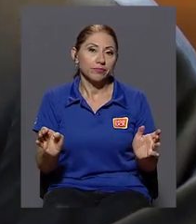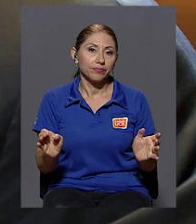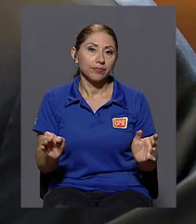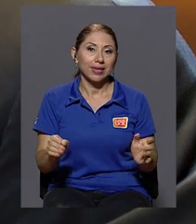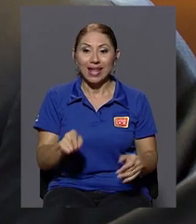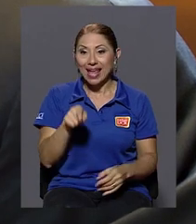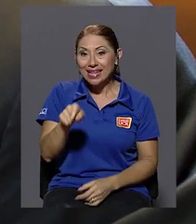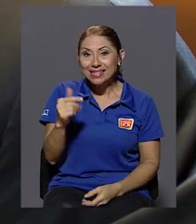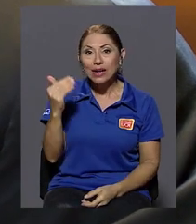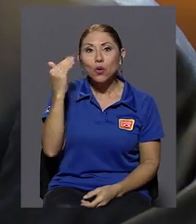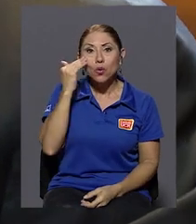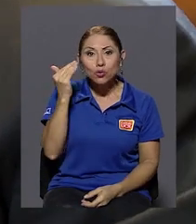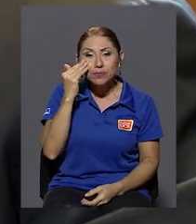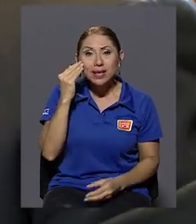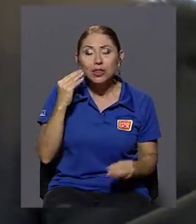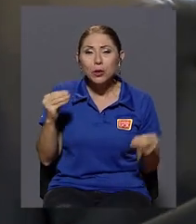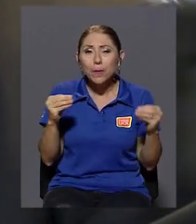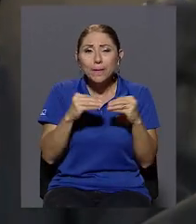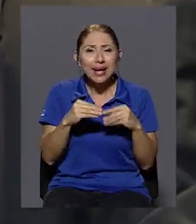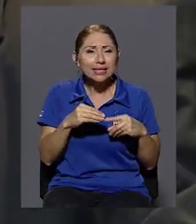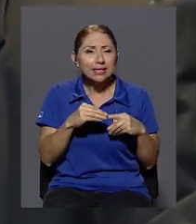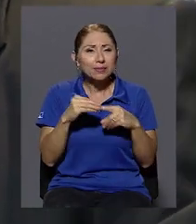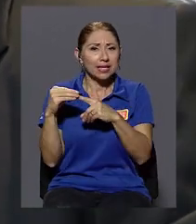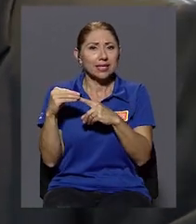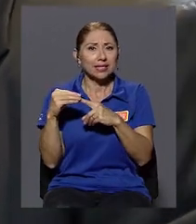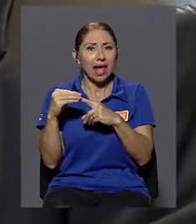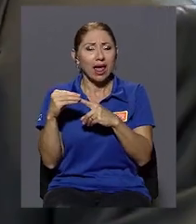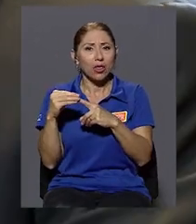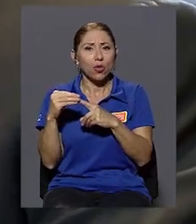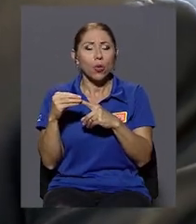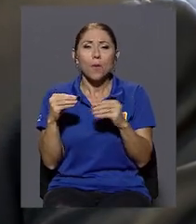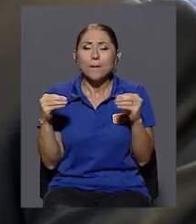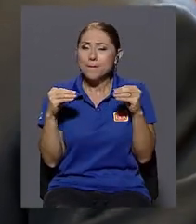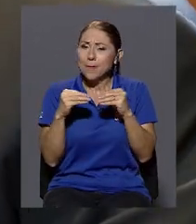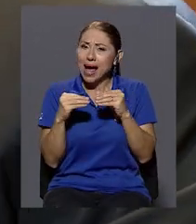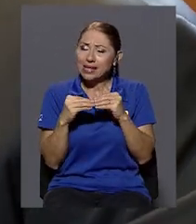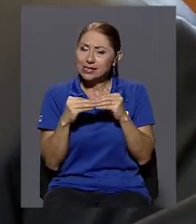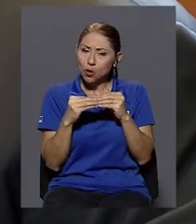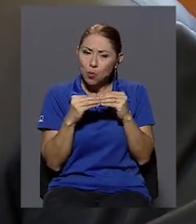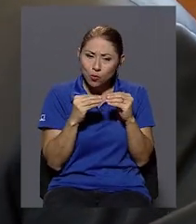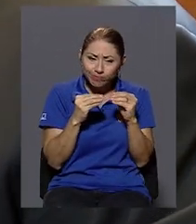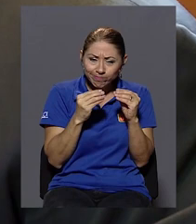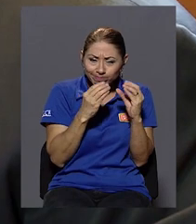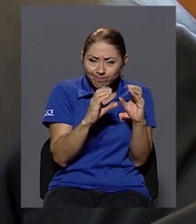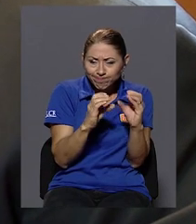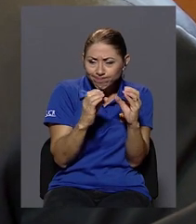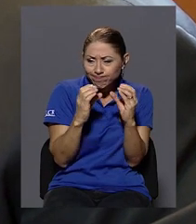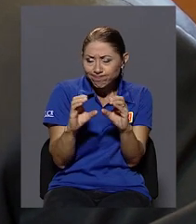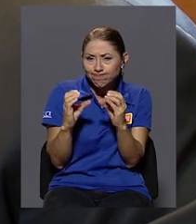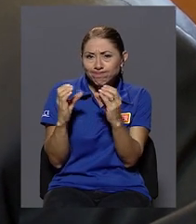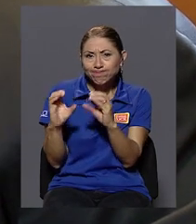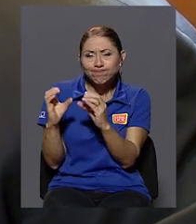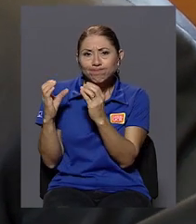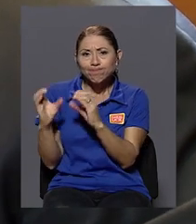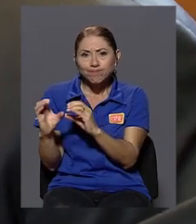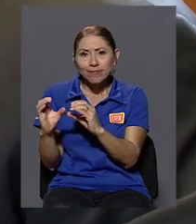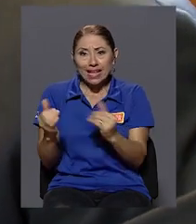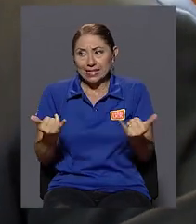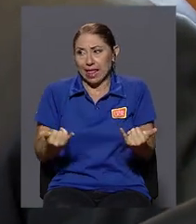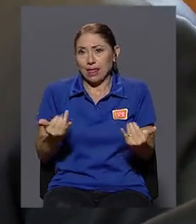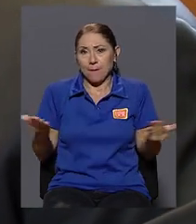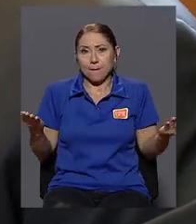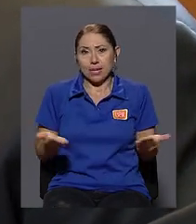ejemplo, este conocimiento cada vez más especializado, compartimentalizado, que está